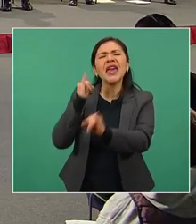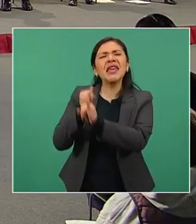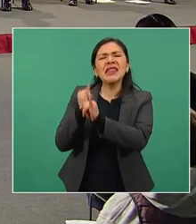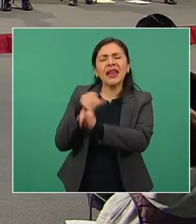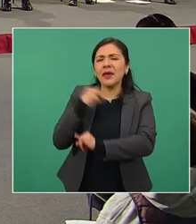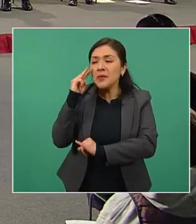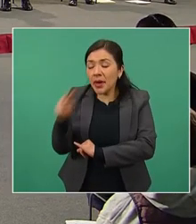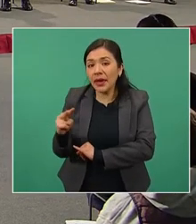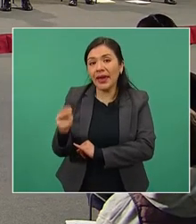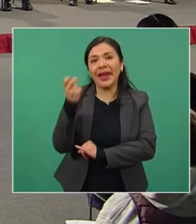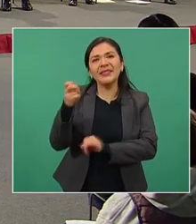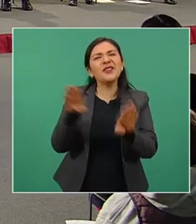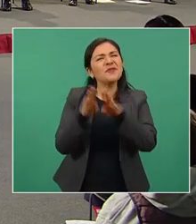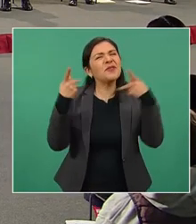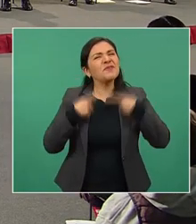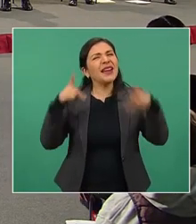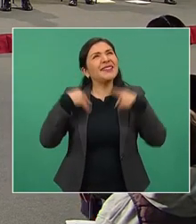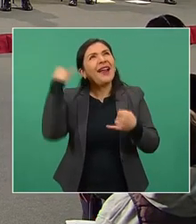la creatividad de la gente.